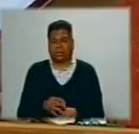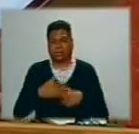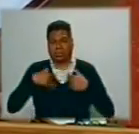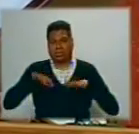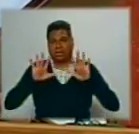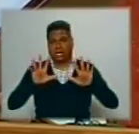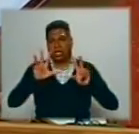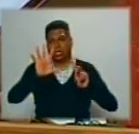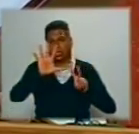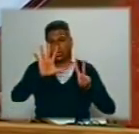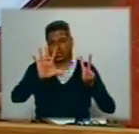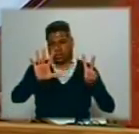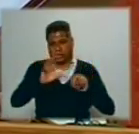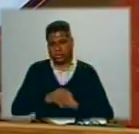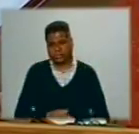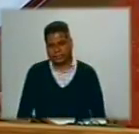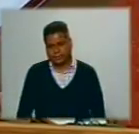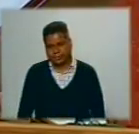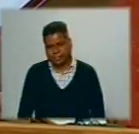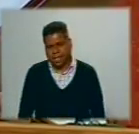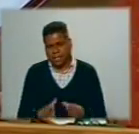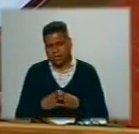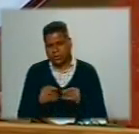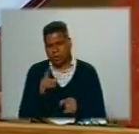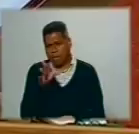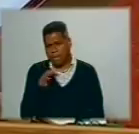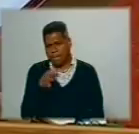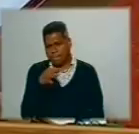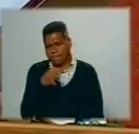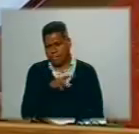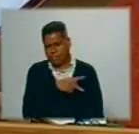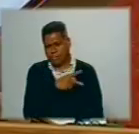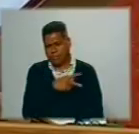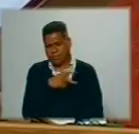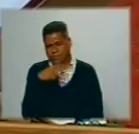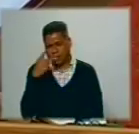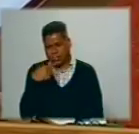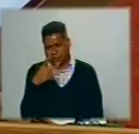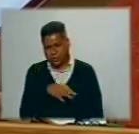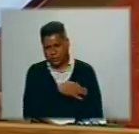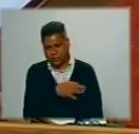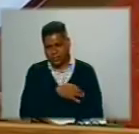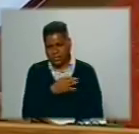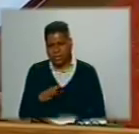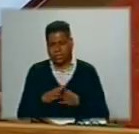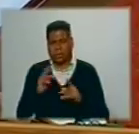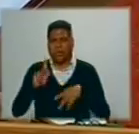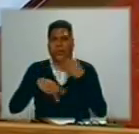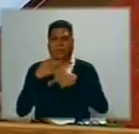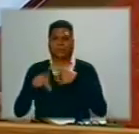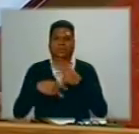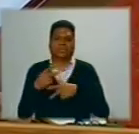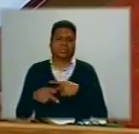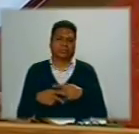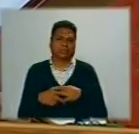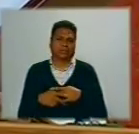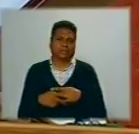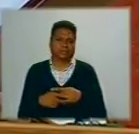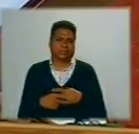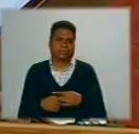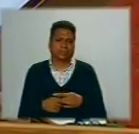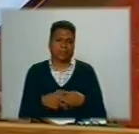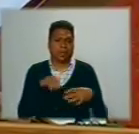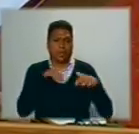Al conocimiento de los aspectos políticos, económicos, sociales, culturales, técnicos y contables de los procesos de producción, acondicionamiento,